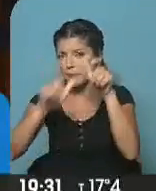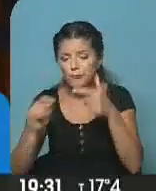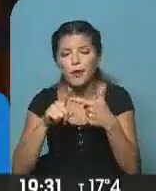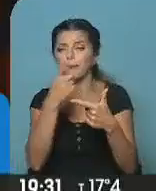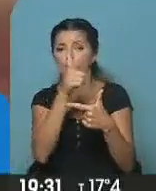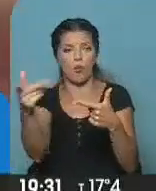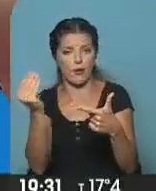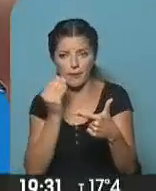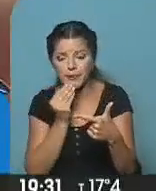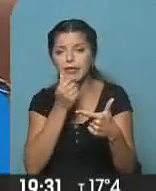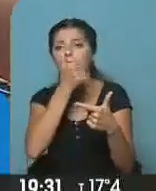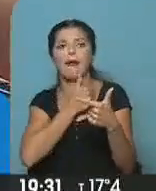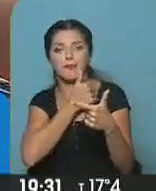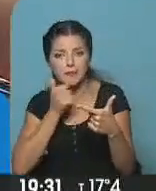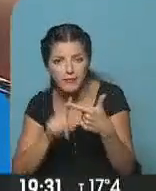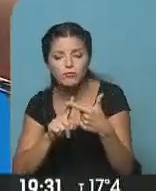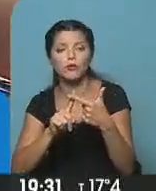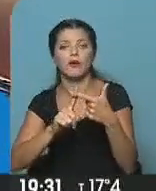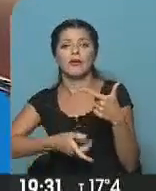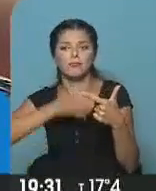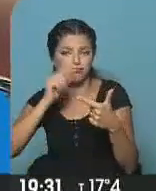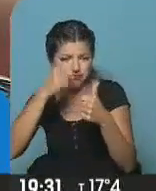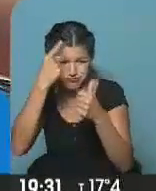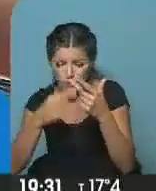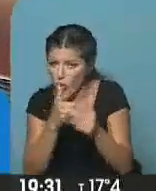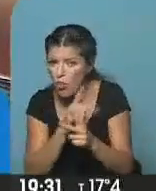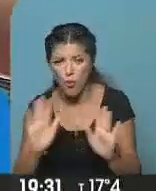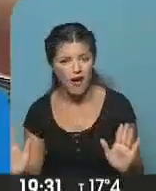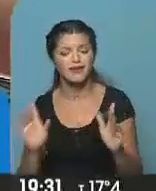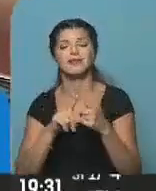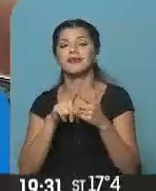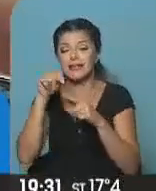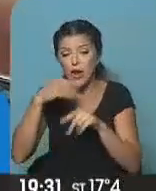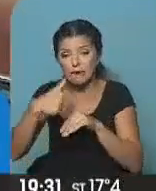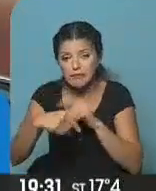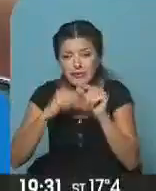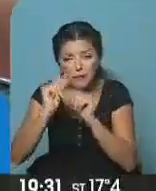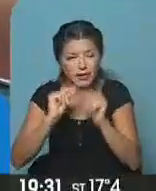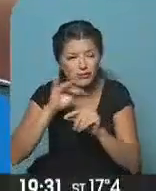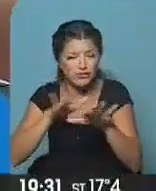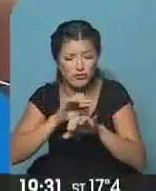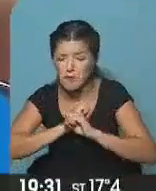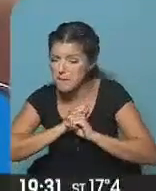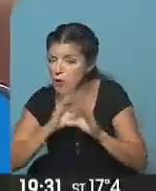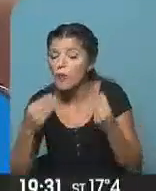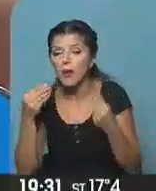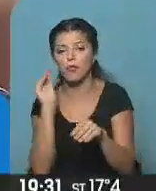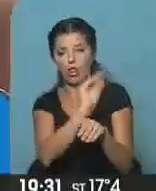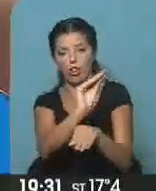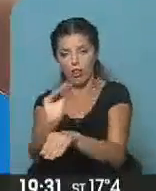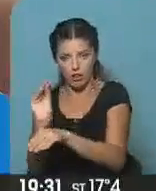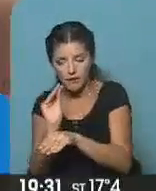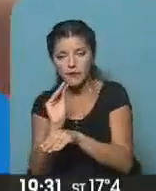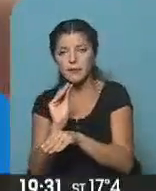y alimentos que es cada vez más difícil para los venezolanos poder alimentar a sus hijos y tener acceso a los servicios de salud más básicos